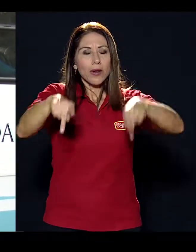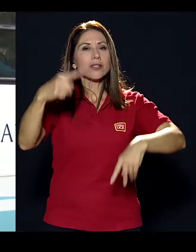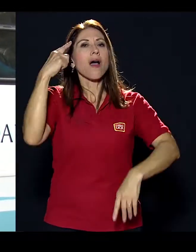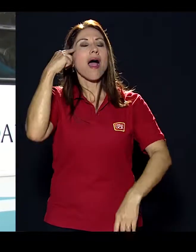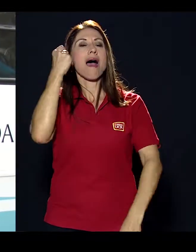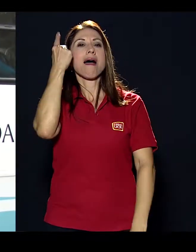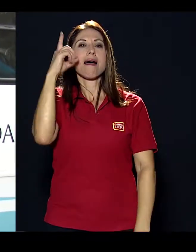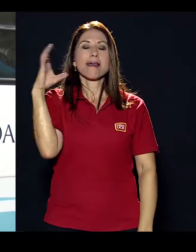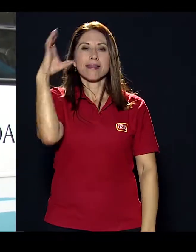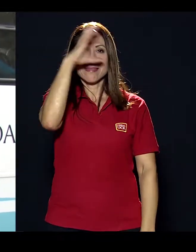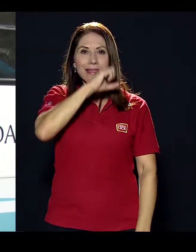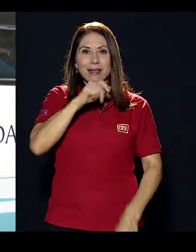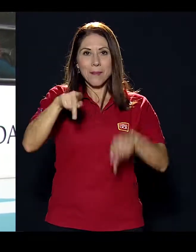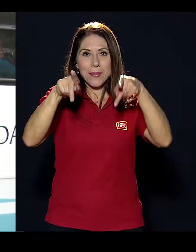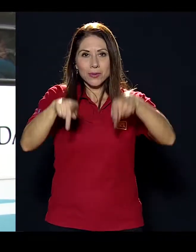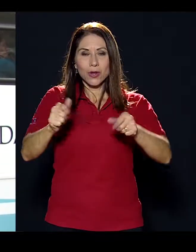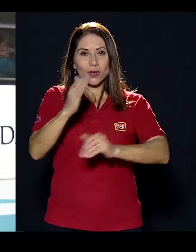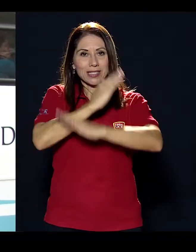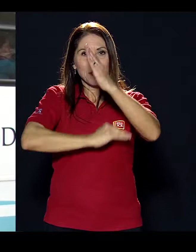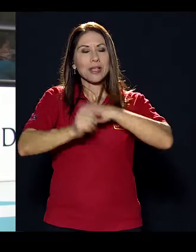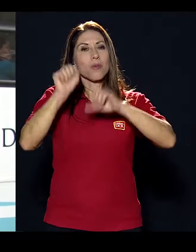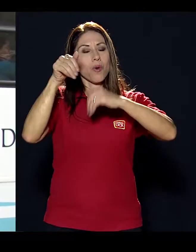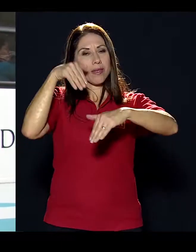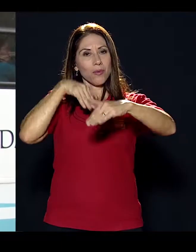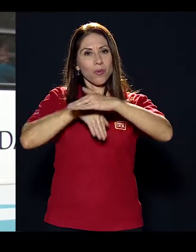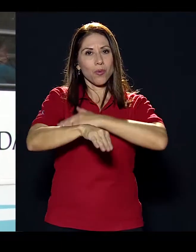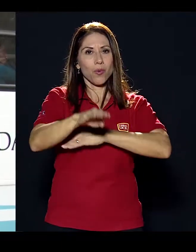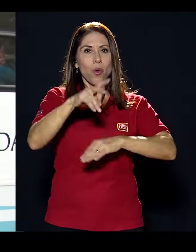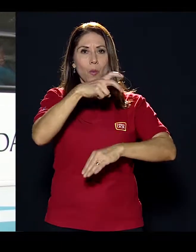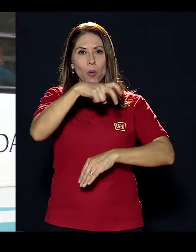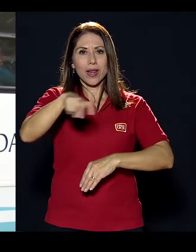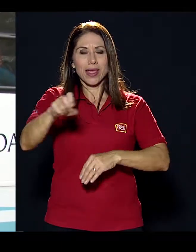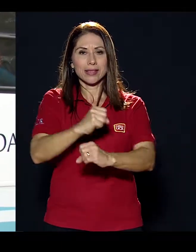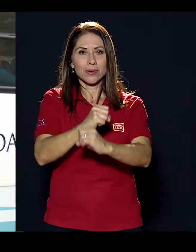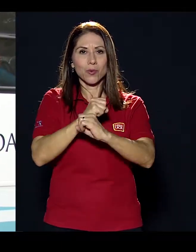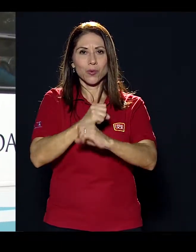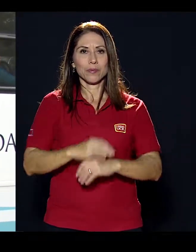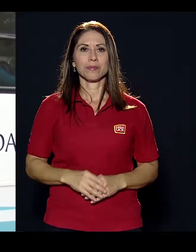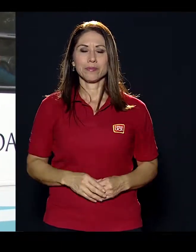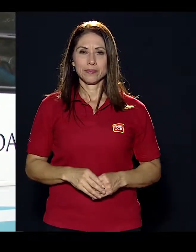conciencia sobre el acceso de la población con discapacidad a la movilidad segura.